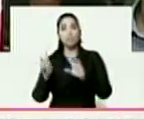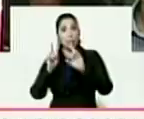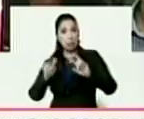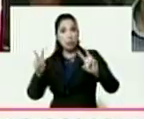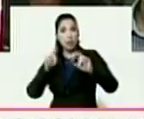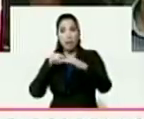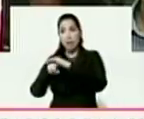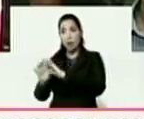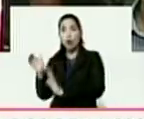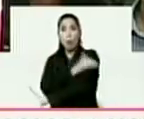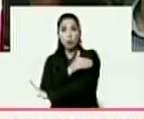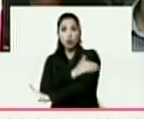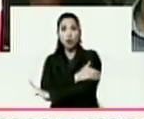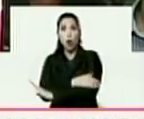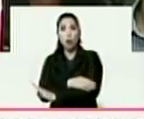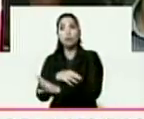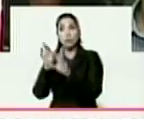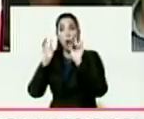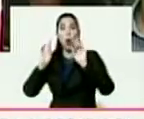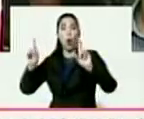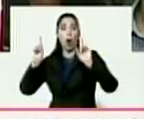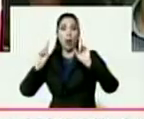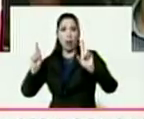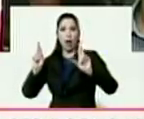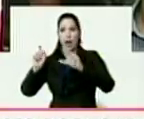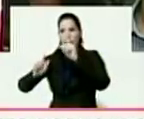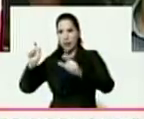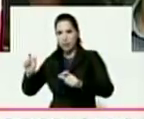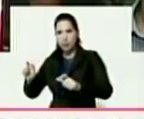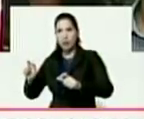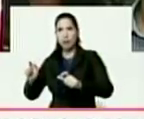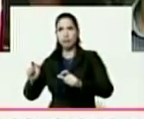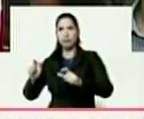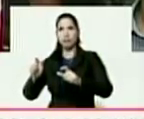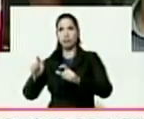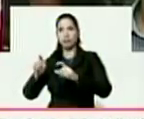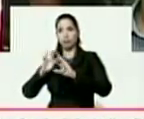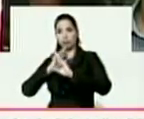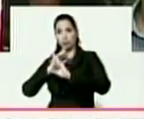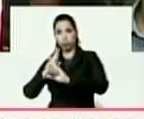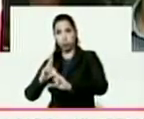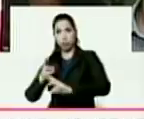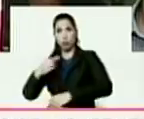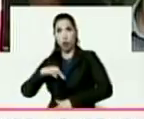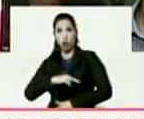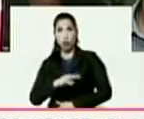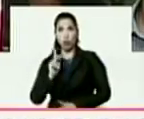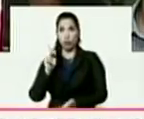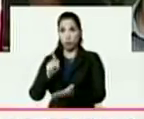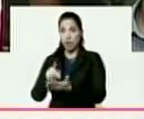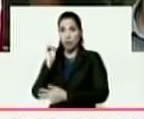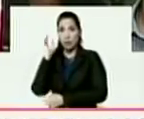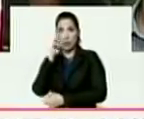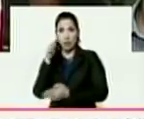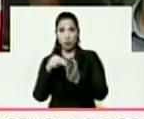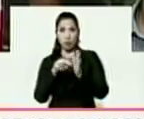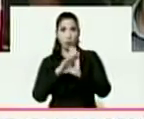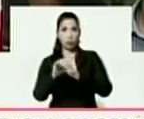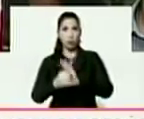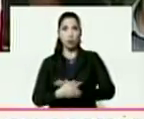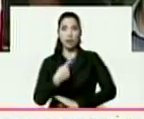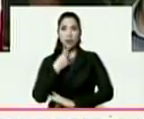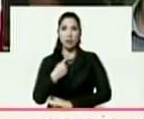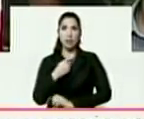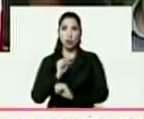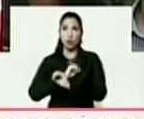y ojalá esta gente llegue a un resultado nosotros estamos hemos dicho la asamblea nacional constituyente ha dicho